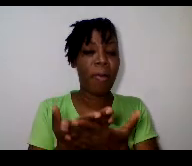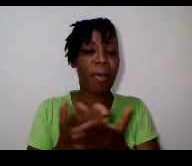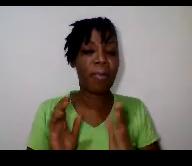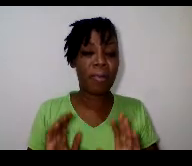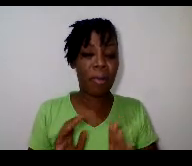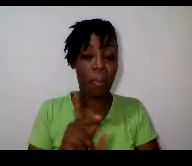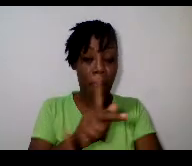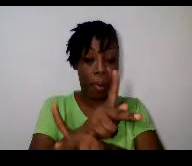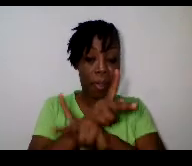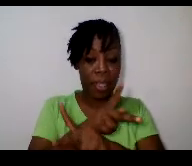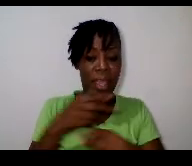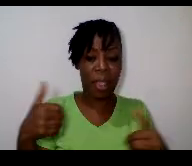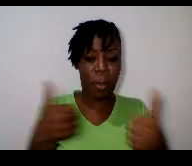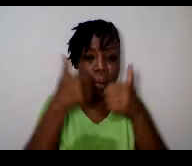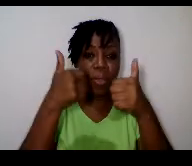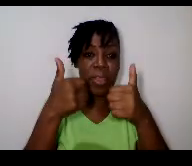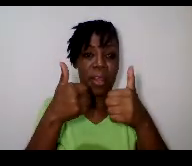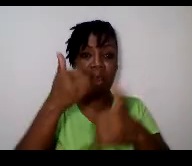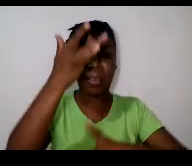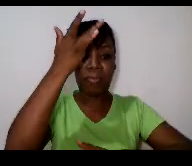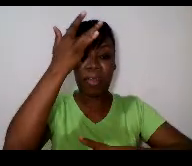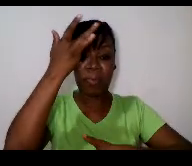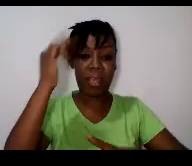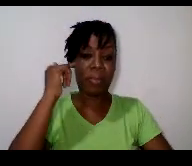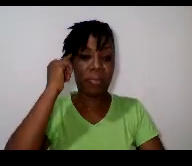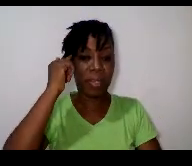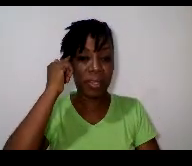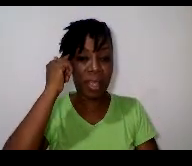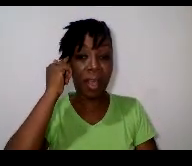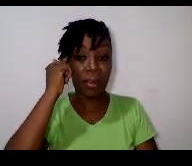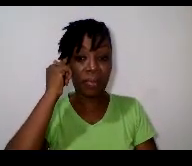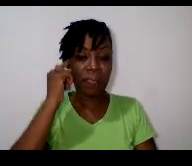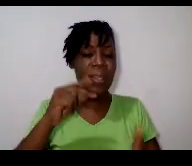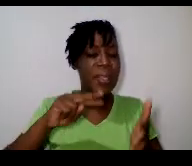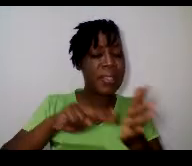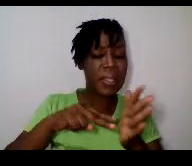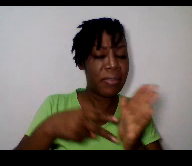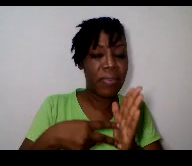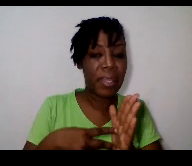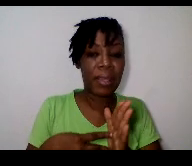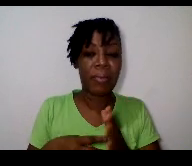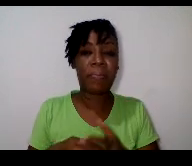contra las enfermedades mentales. Eso significa que